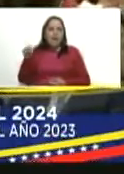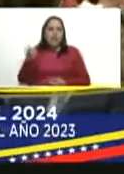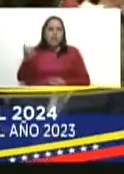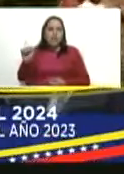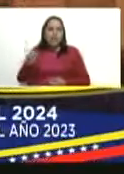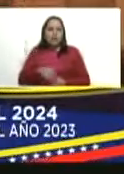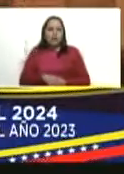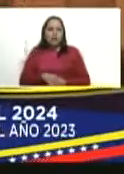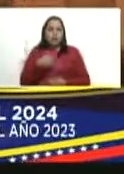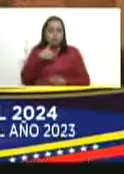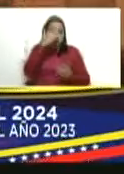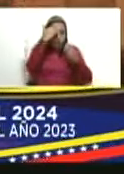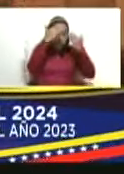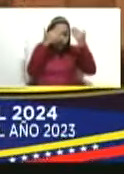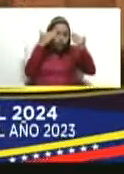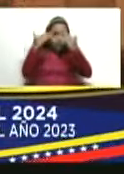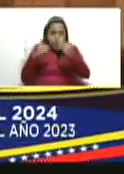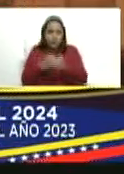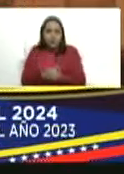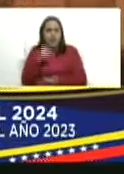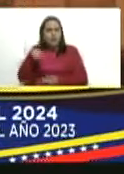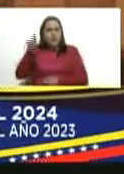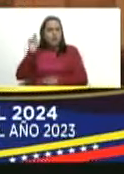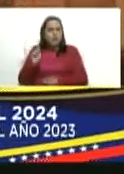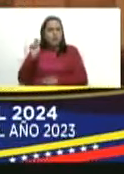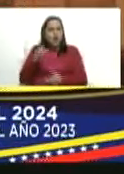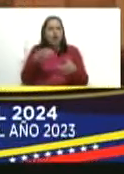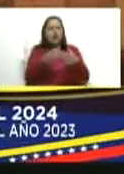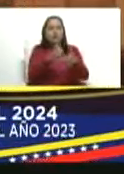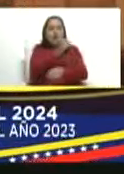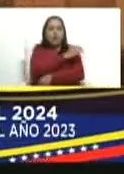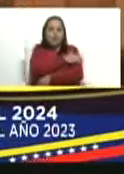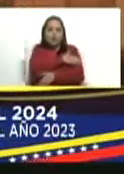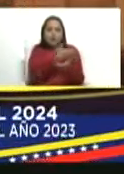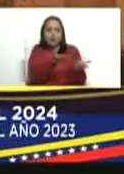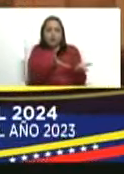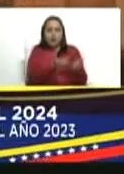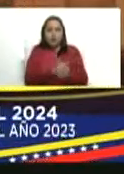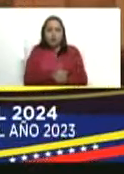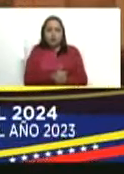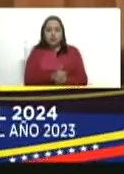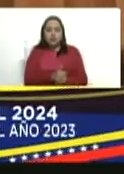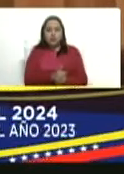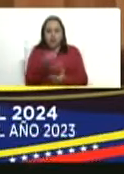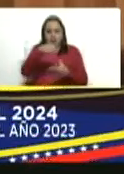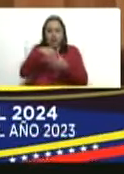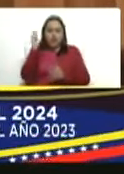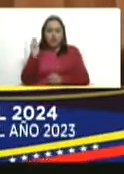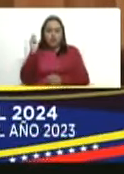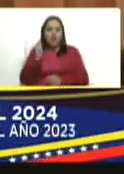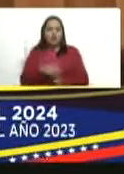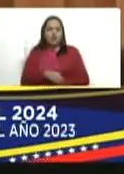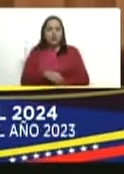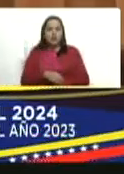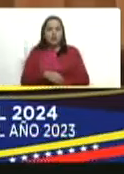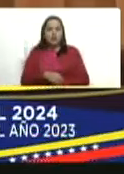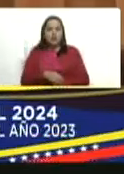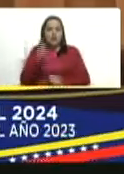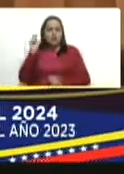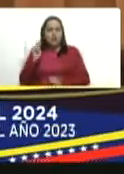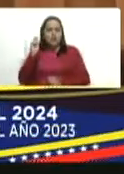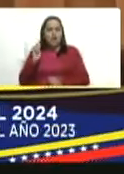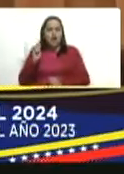Mi saludo, pero también hay diputados del bloque opositor parlamentario, el diputado Bernabé